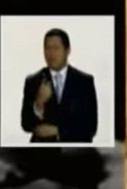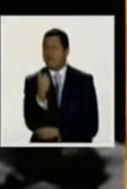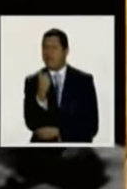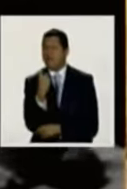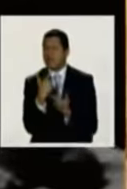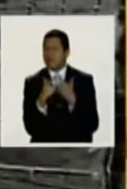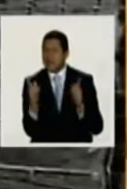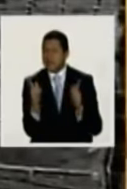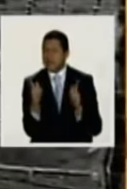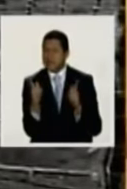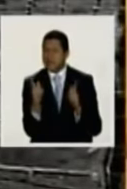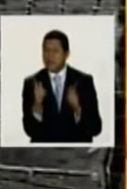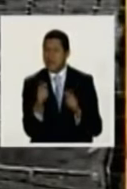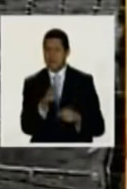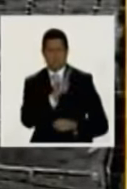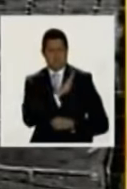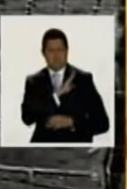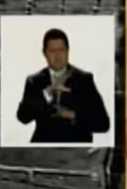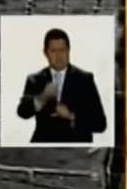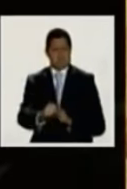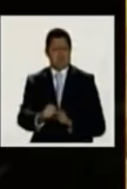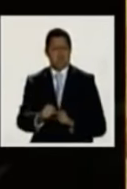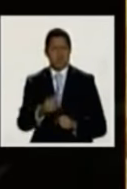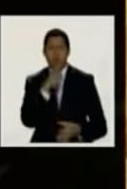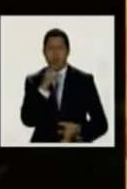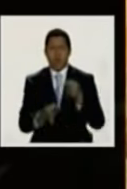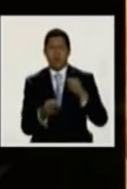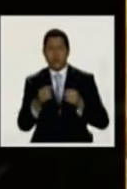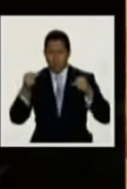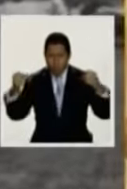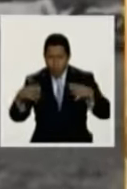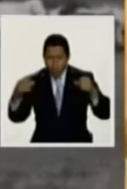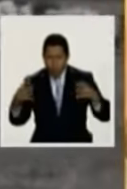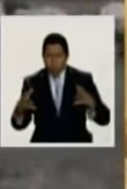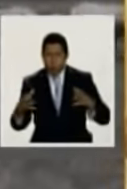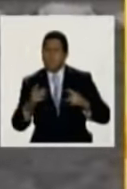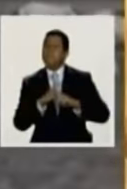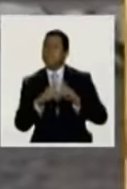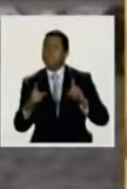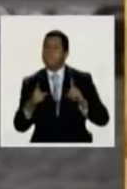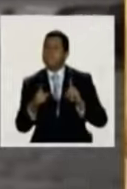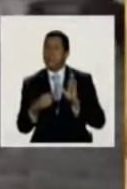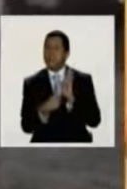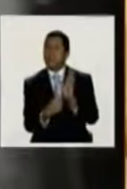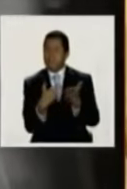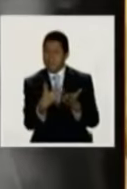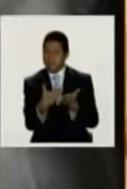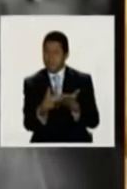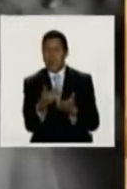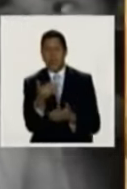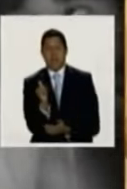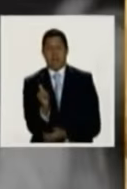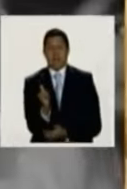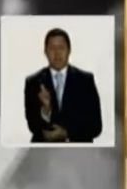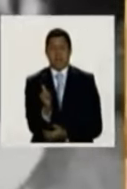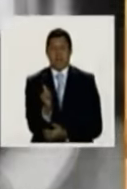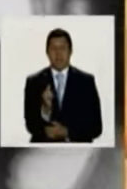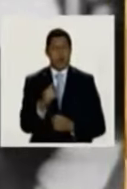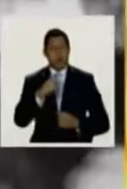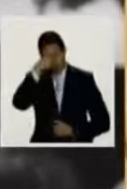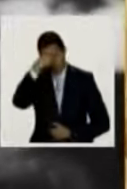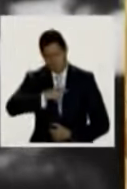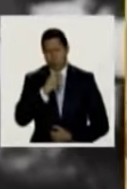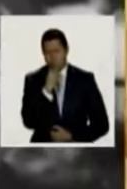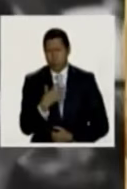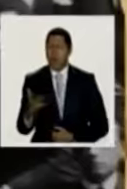de libertad, latifundismo a injusticia y brujería. Pero muestra que en la realidad existía también una raza